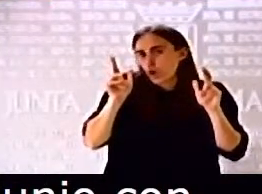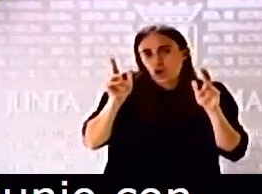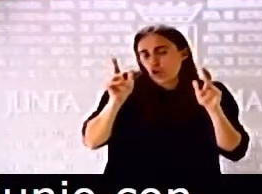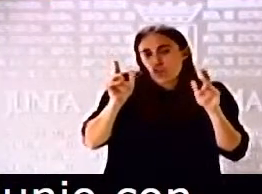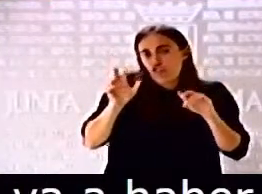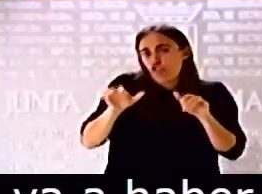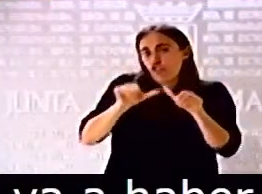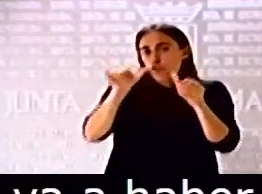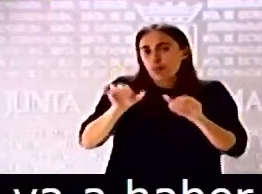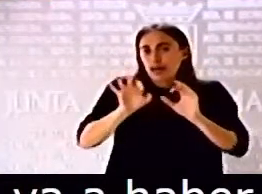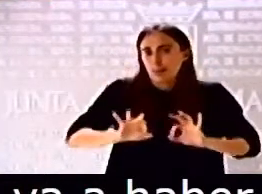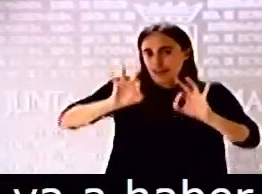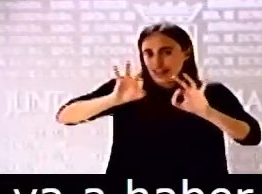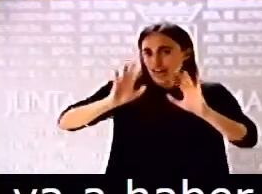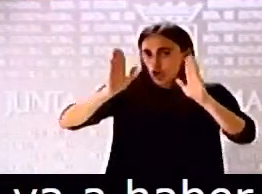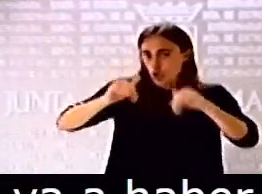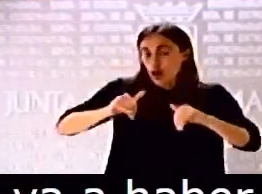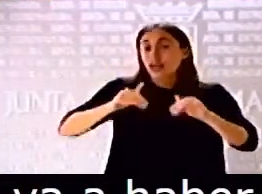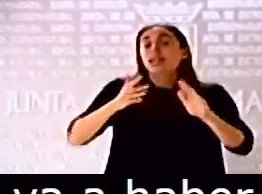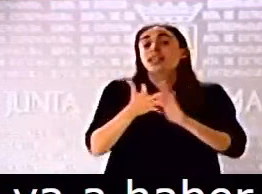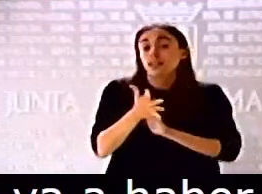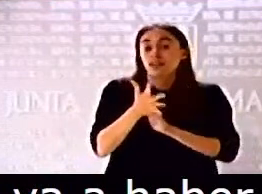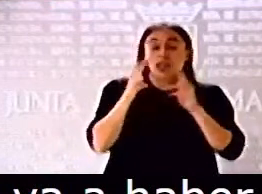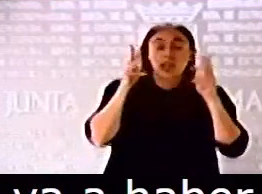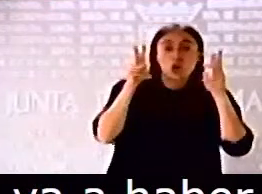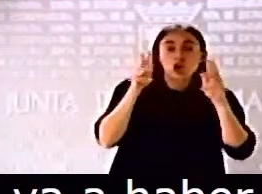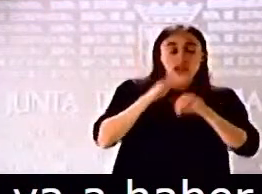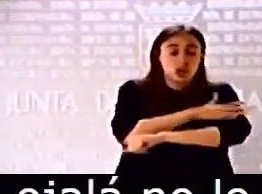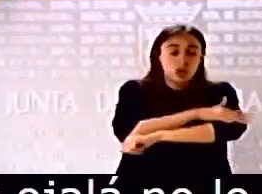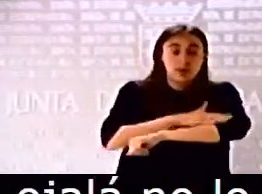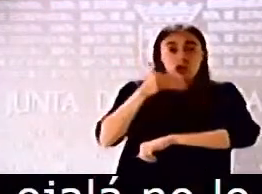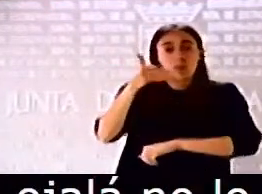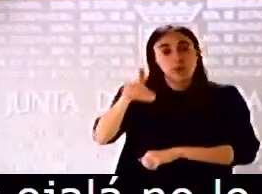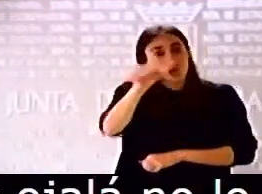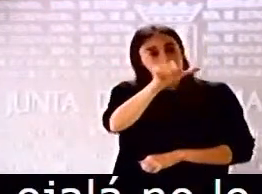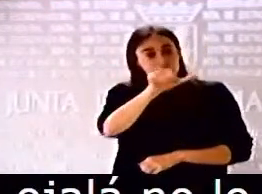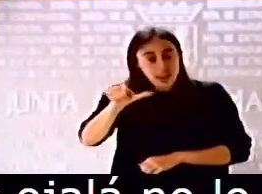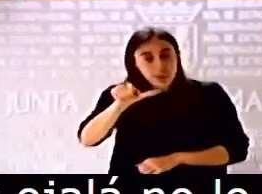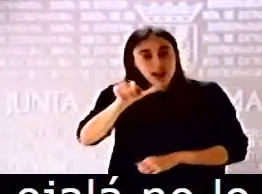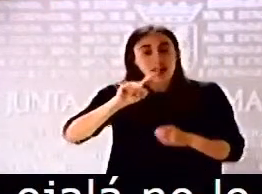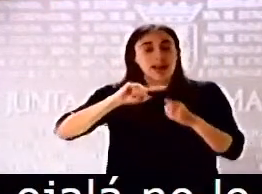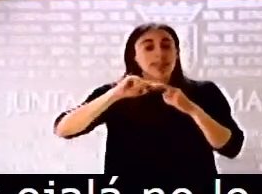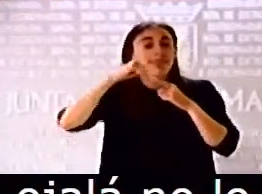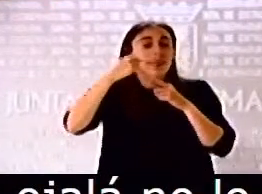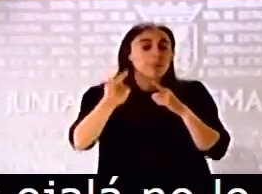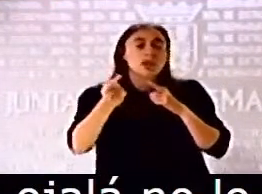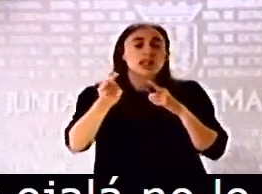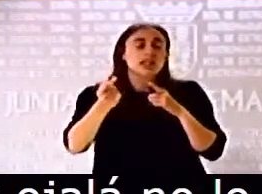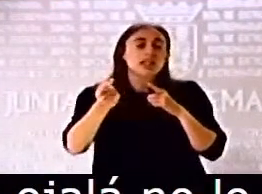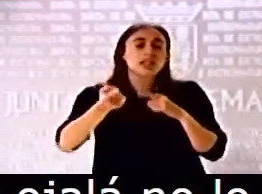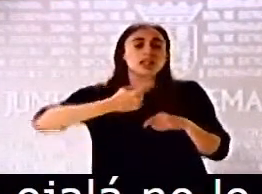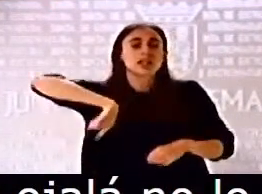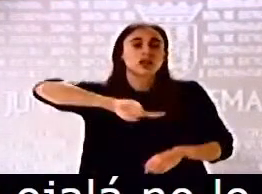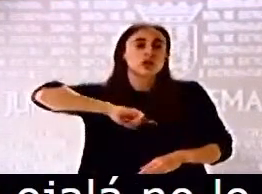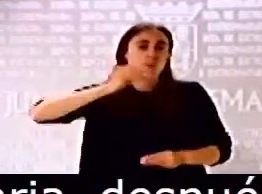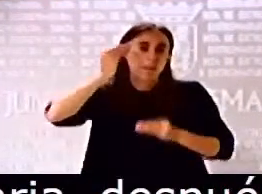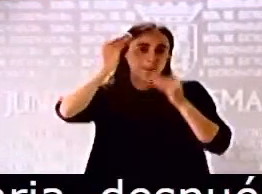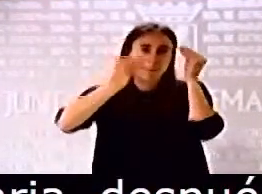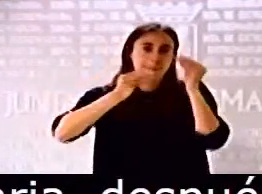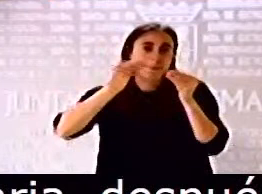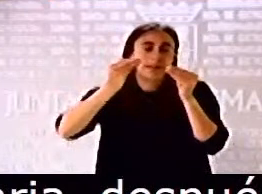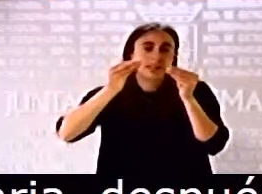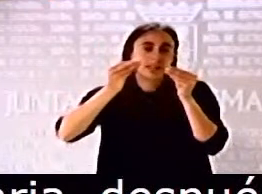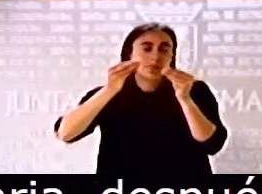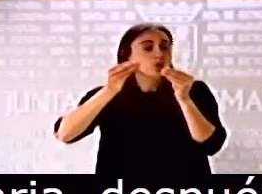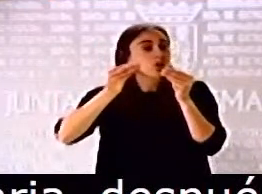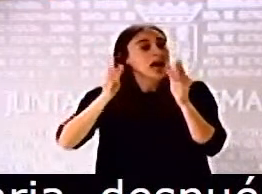extraordinaria. Después del Consejo de Gobierno de la semana que viene, nuestra idea es aglutinar en un